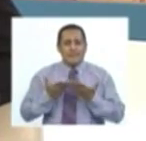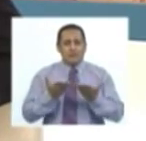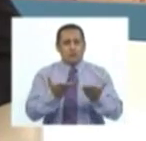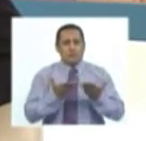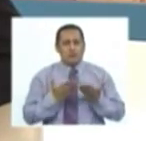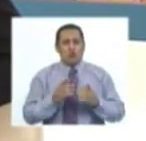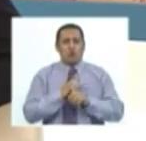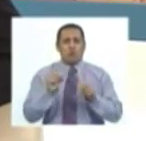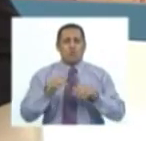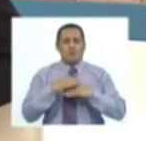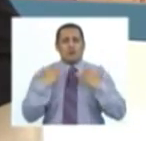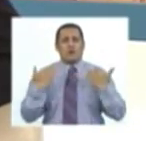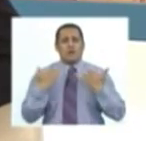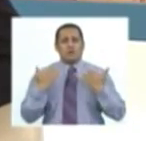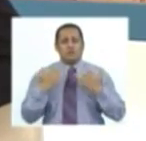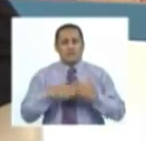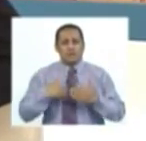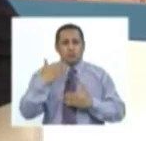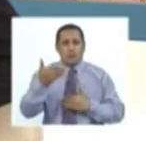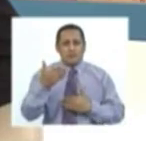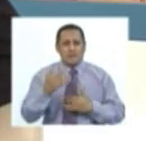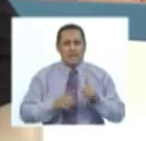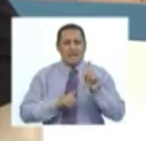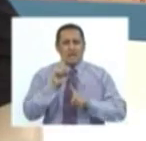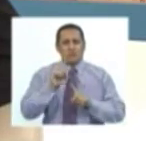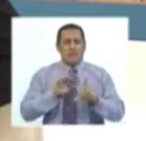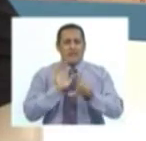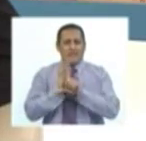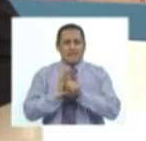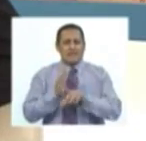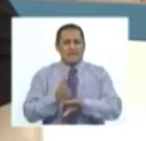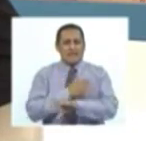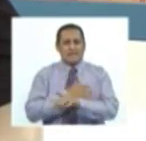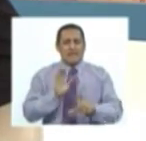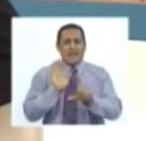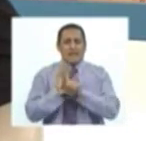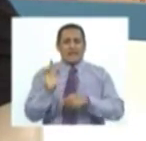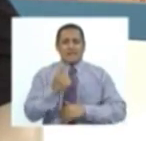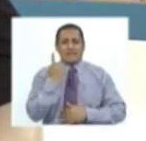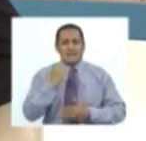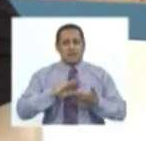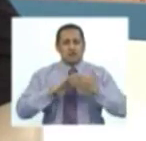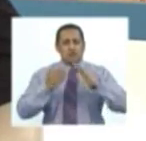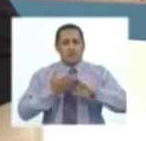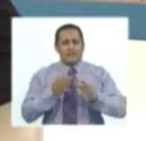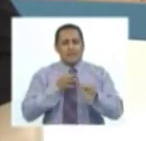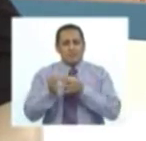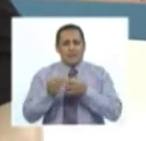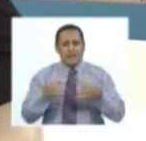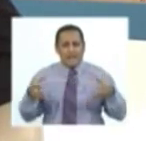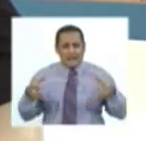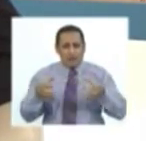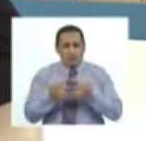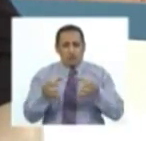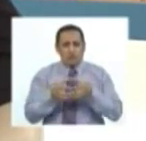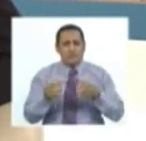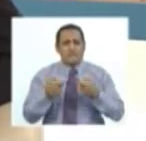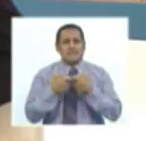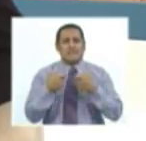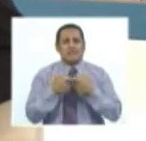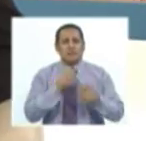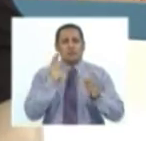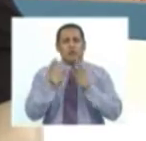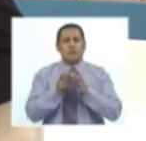un perjuicio eventualmente. Hay una ley, que en este caso es la Ley General de Sociedades, que hablaba también de las sesiones virtuales, ¿no? Porque uno podría